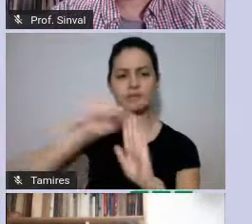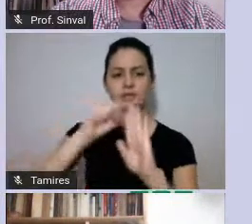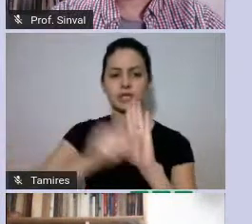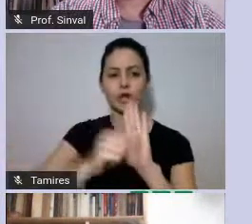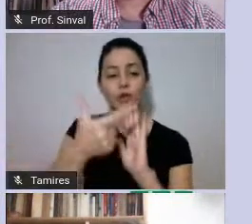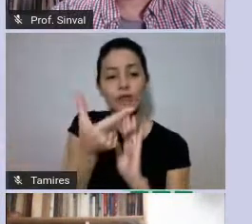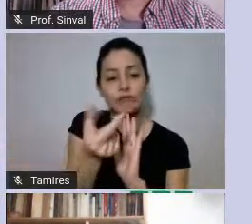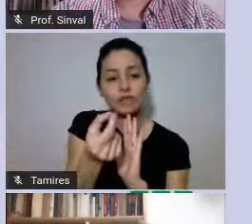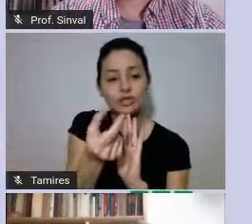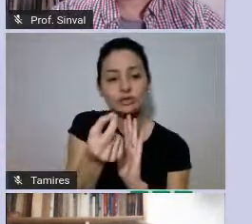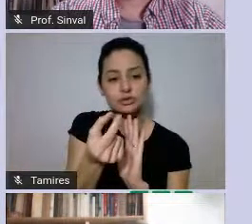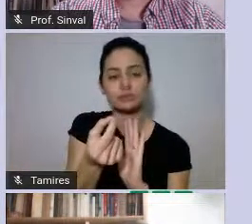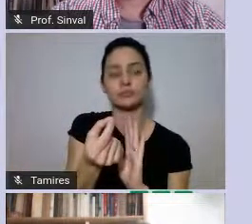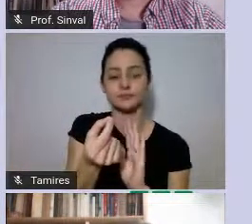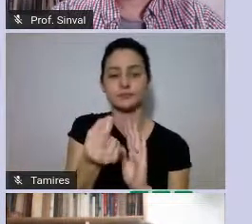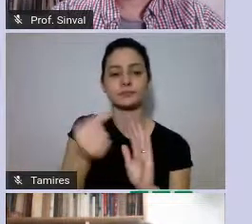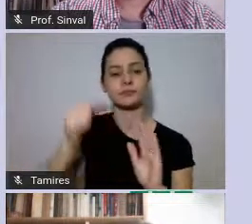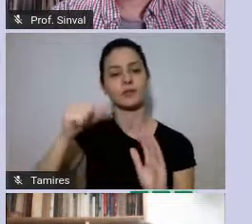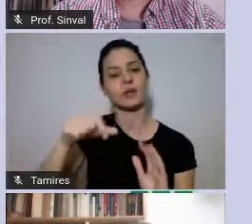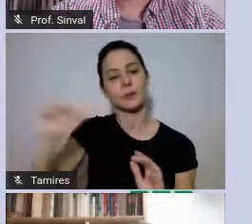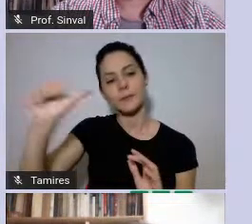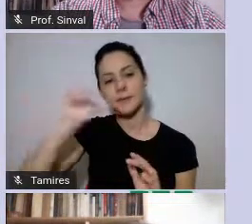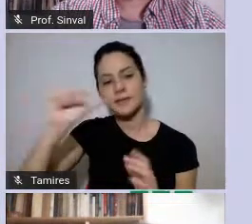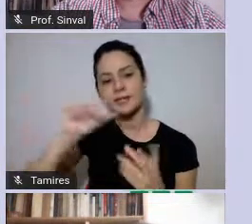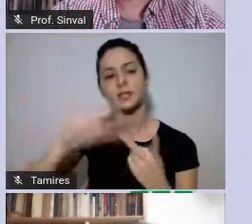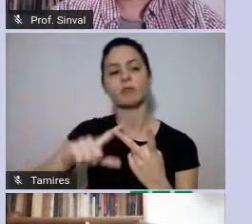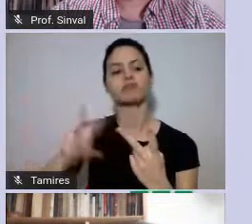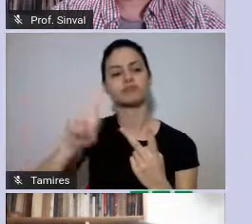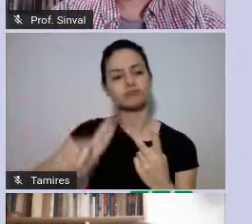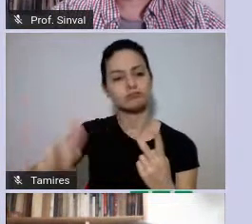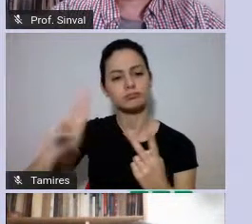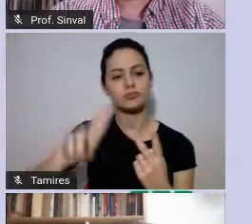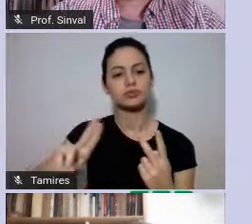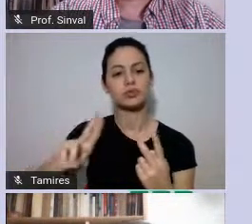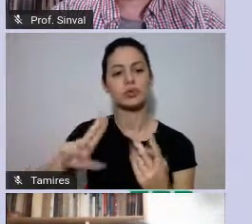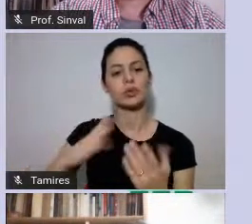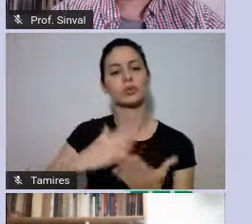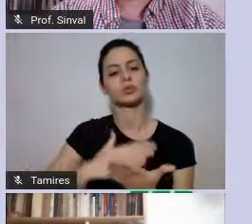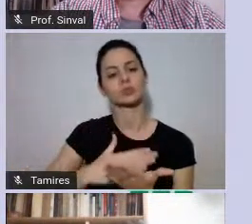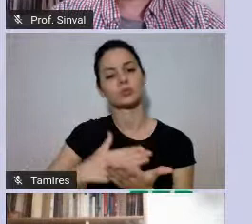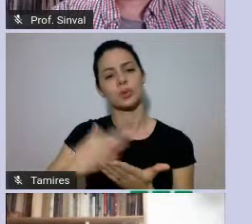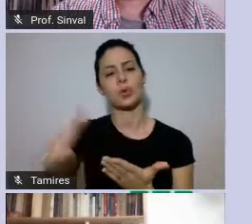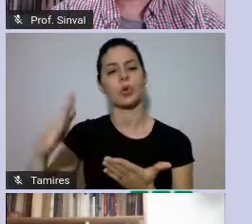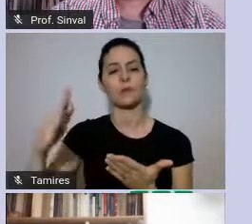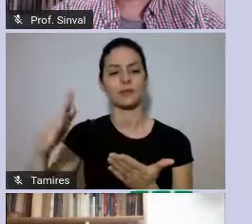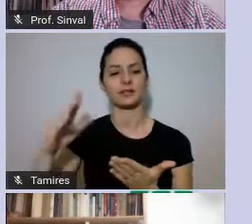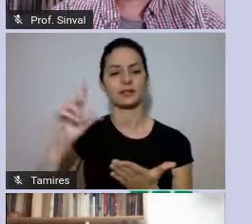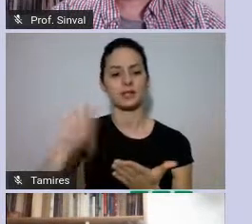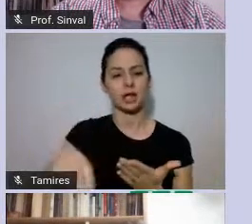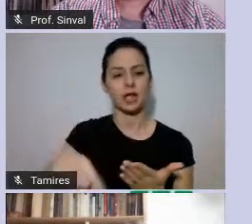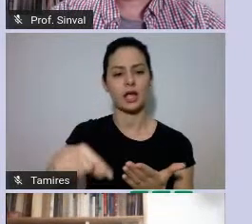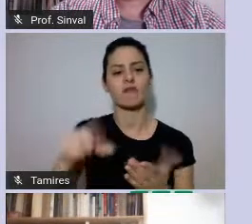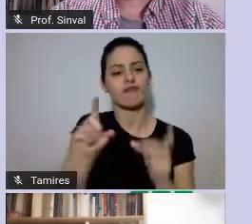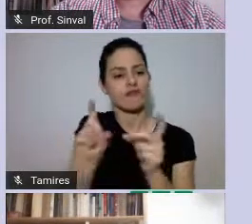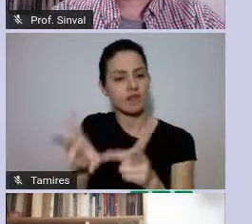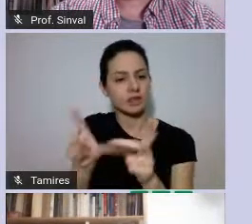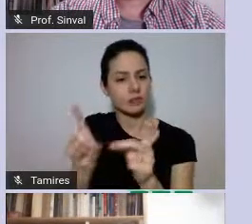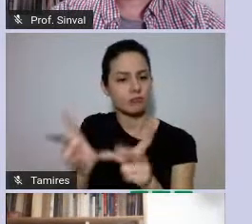sigue produciendo y consumiendo y tiene, de hecho, su auge comercial.